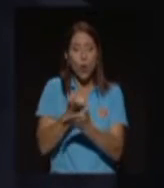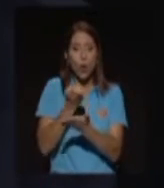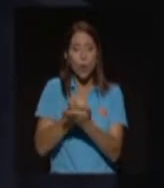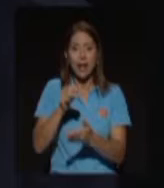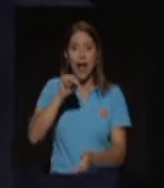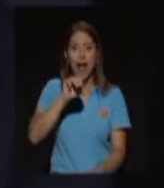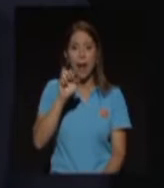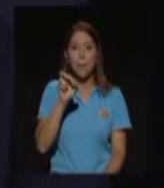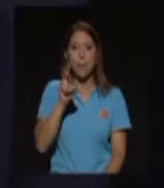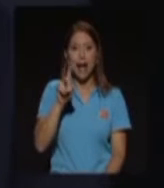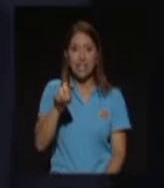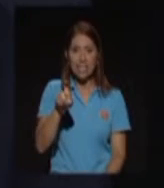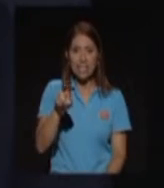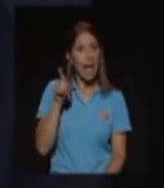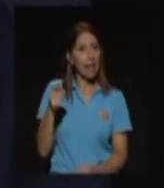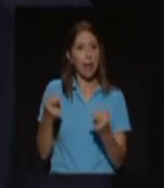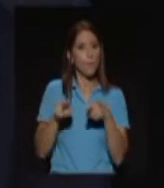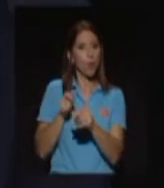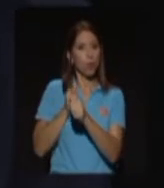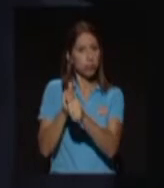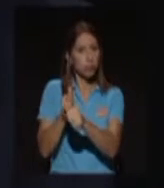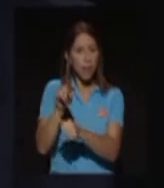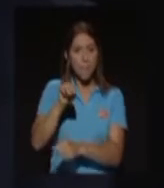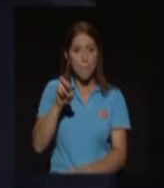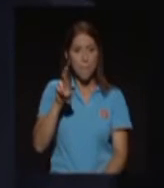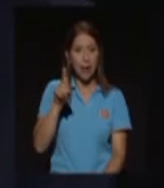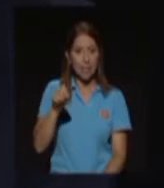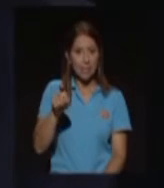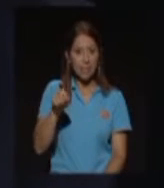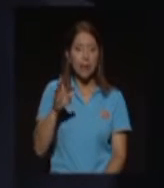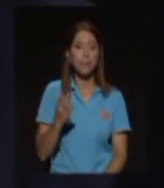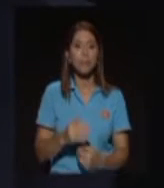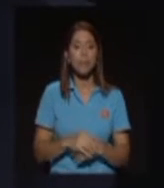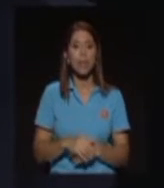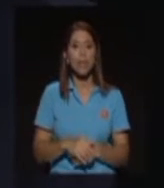¿verdad? Y él tampoco era marxista en absoluto, ¿verdad? Y